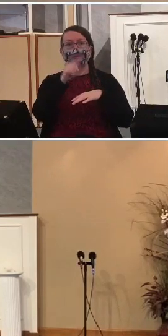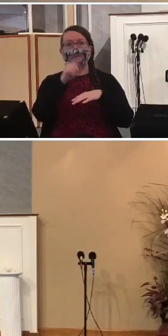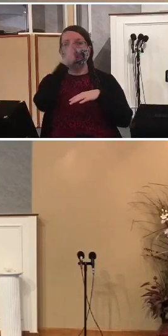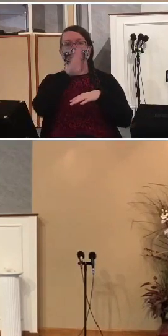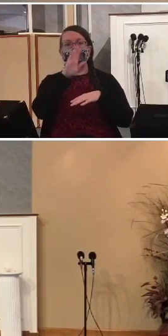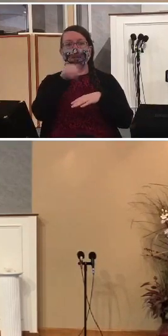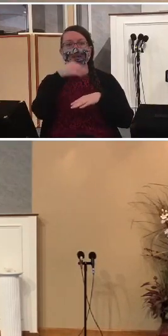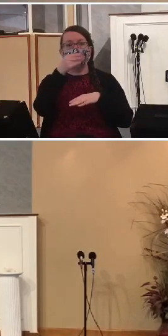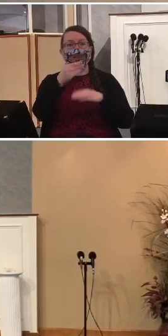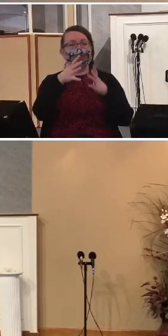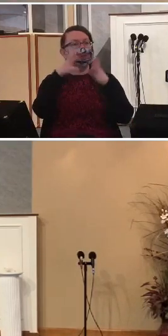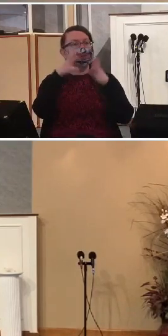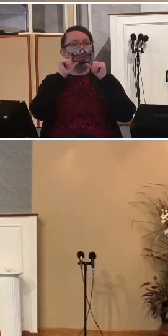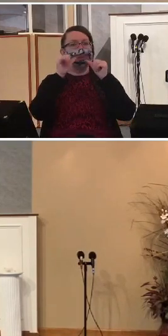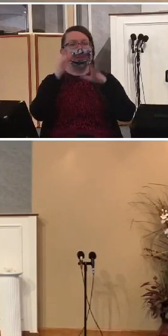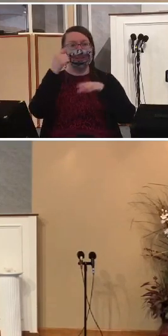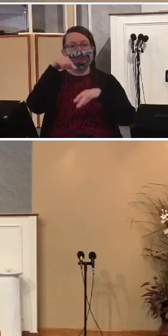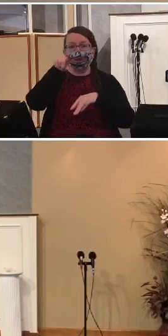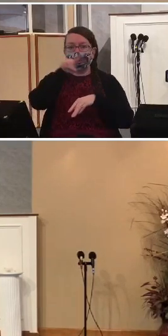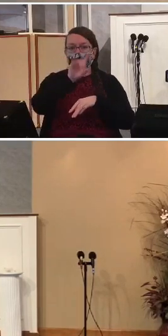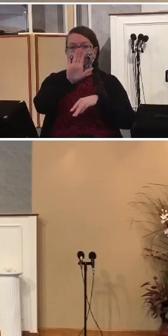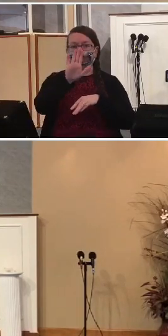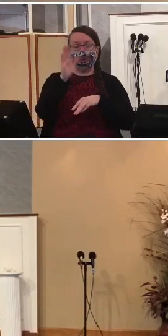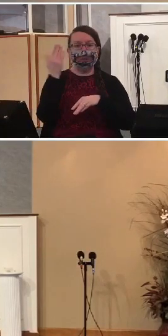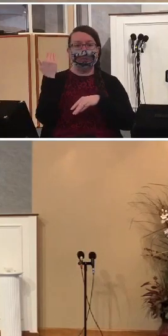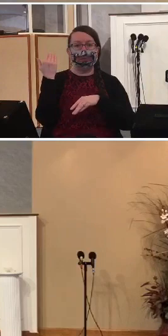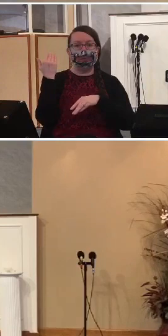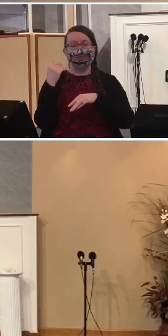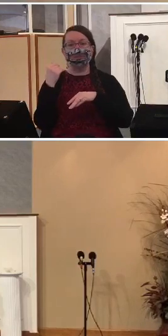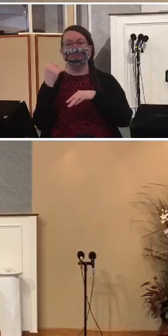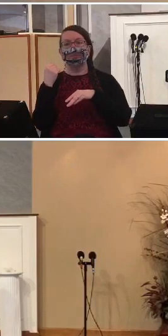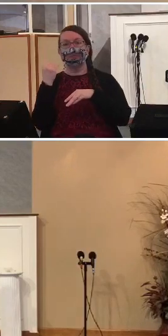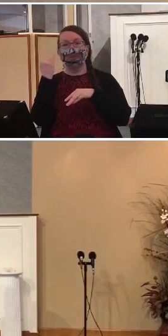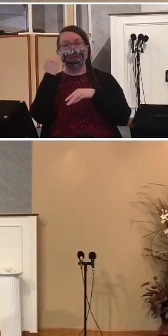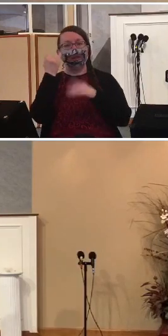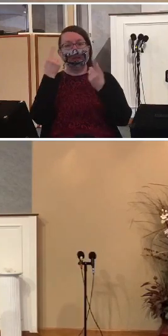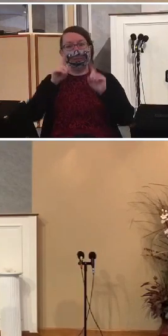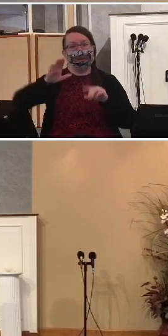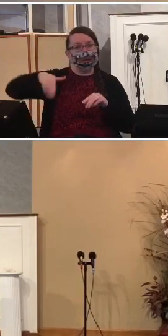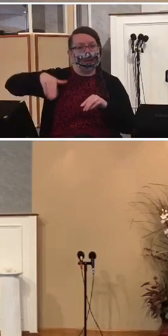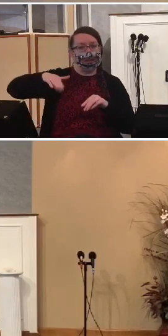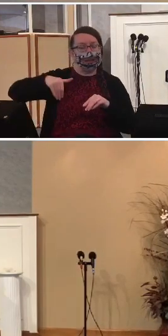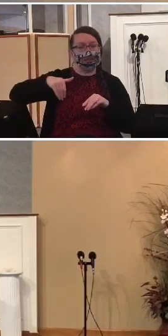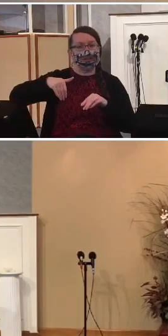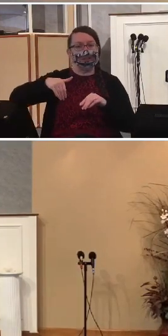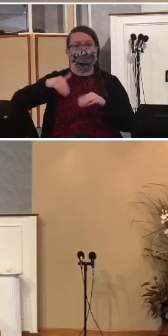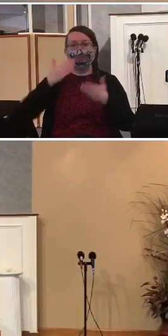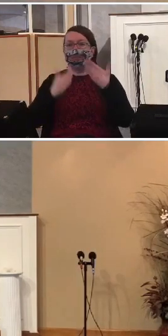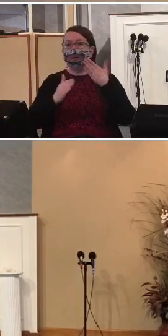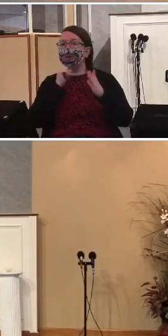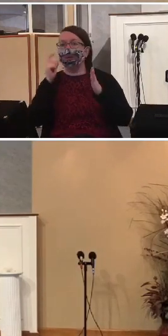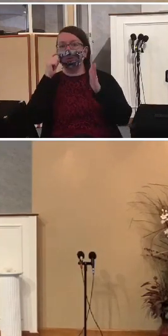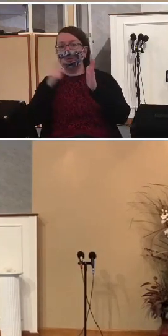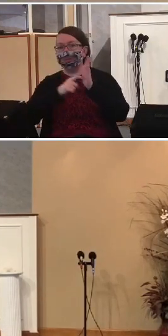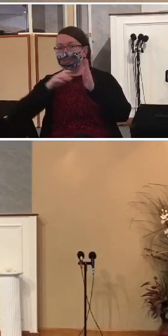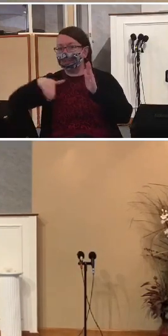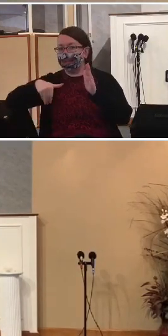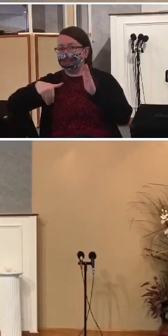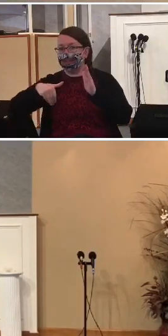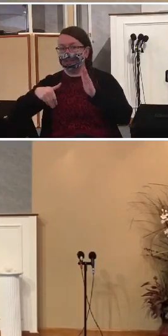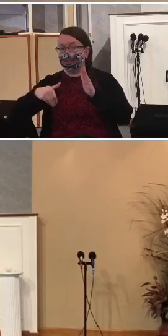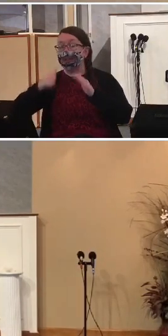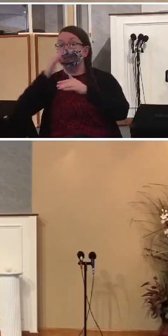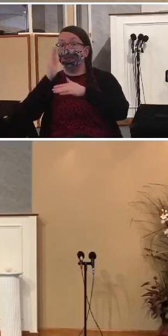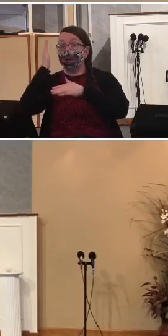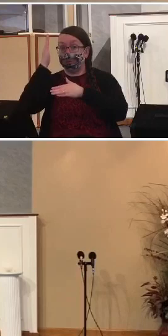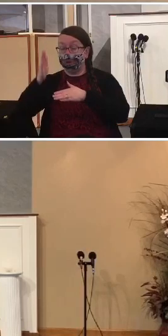Dios está llenando bendiciones en tus caminos. Y si no lo ha hecho aún, es porque tú no lo has reconocido. Pero